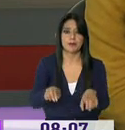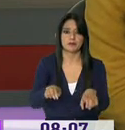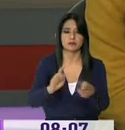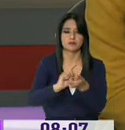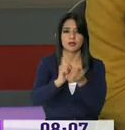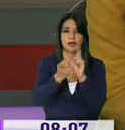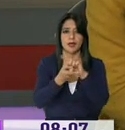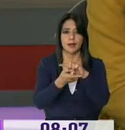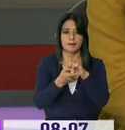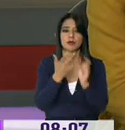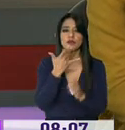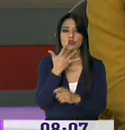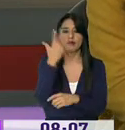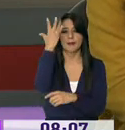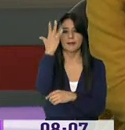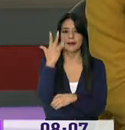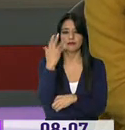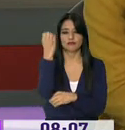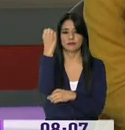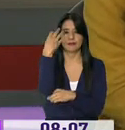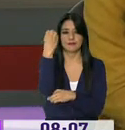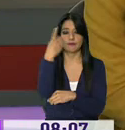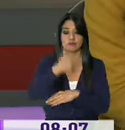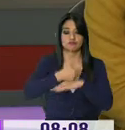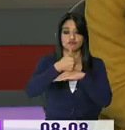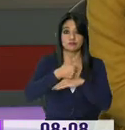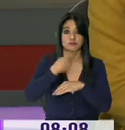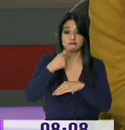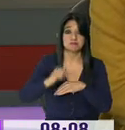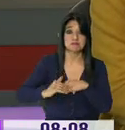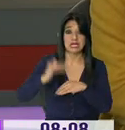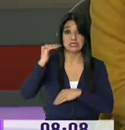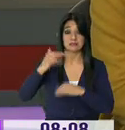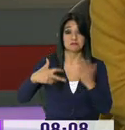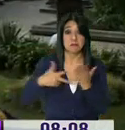a amarillo. Las autoridades aseguraron que no subirá el precio del pasaje.